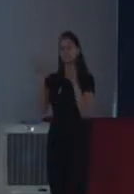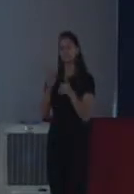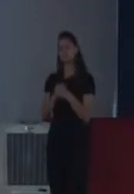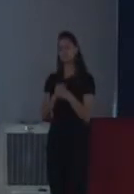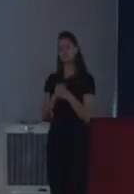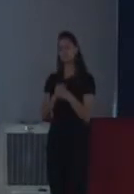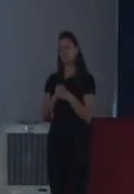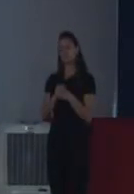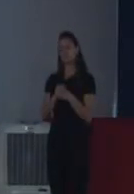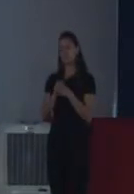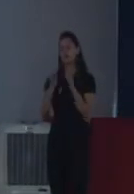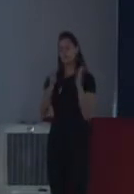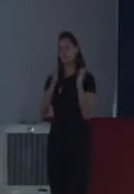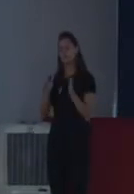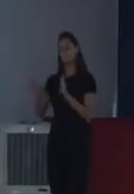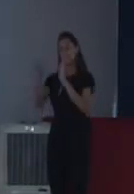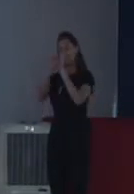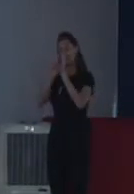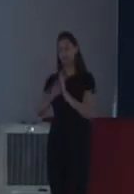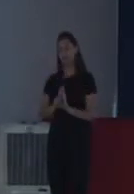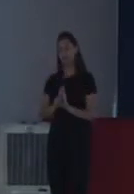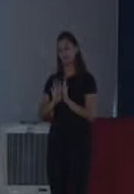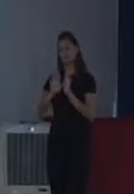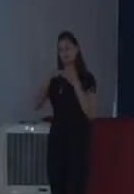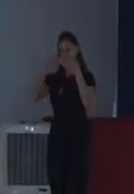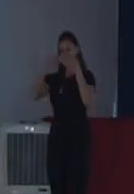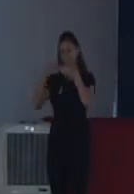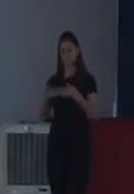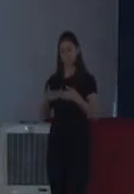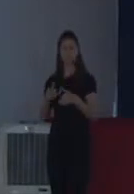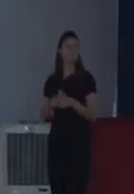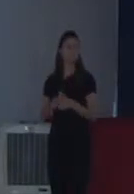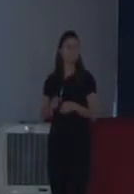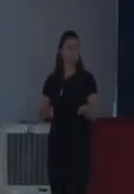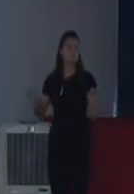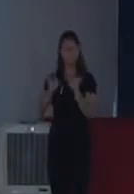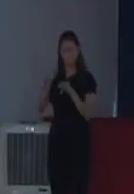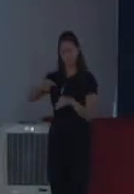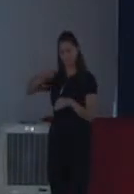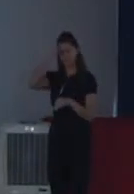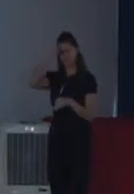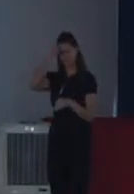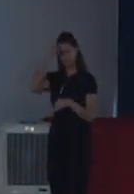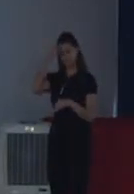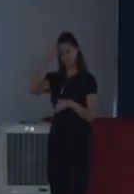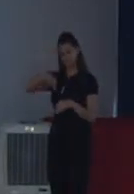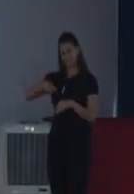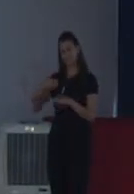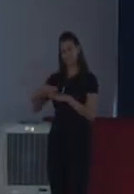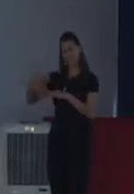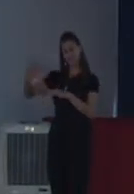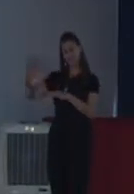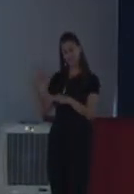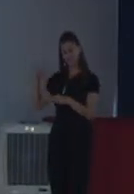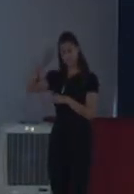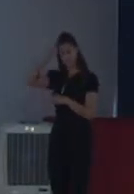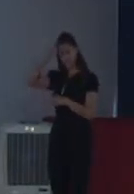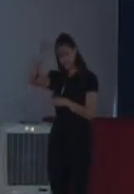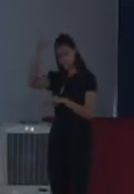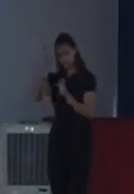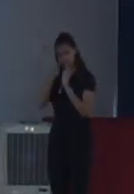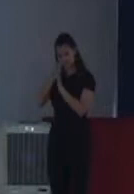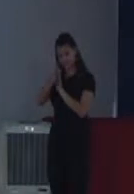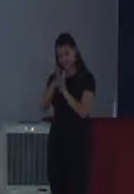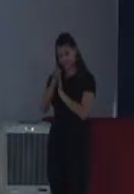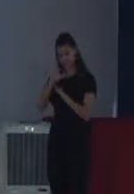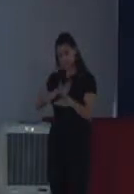marco legal de la discapacidad. Es muy importante tener en cuenta para esta conferencia los conceptos que se plantearon por parte de